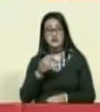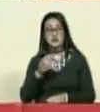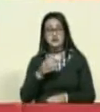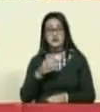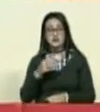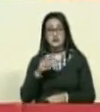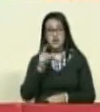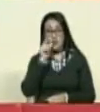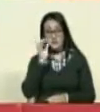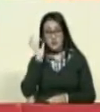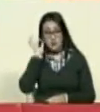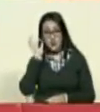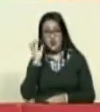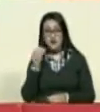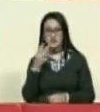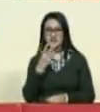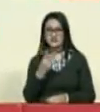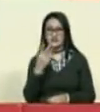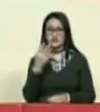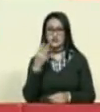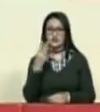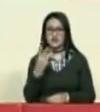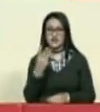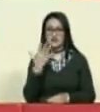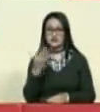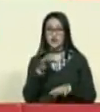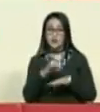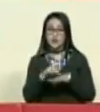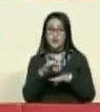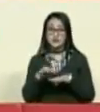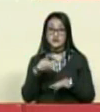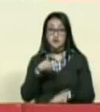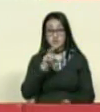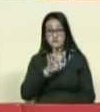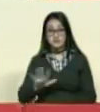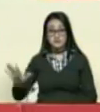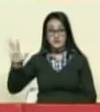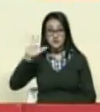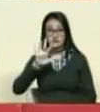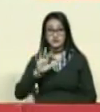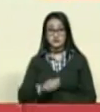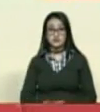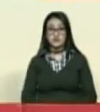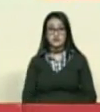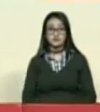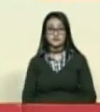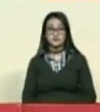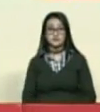alcaldesas en los 335 municipios del país.